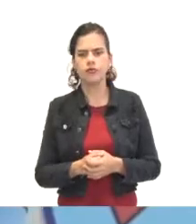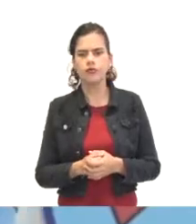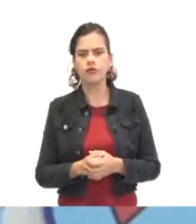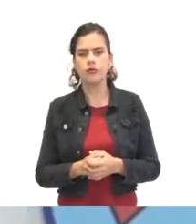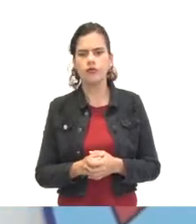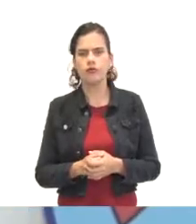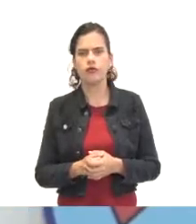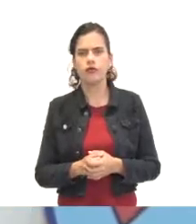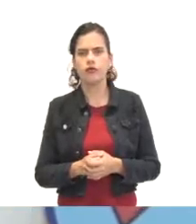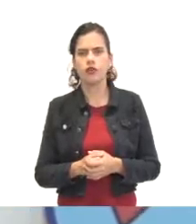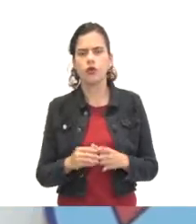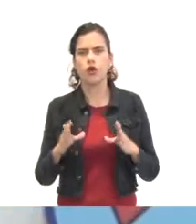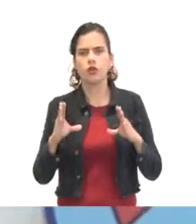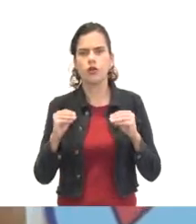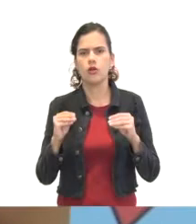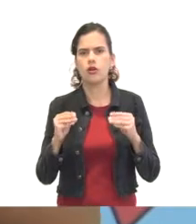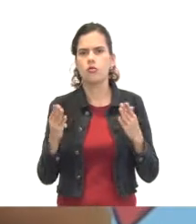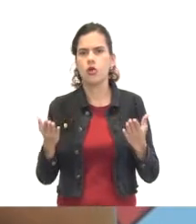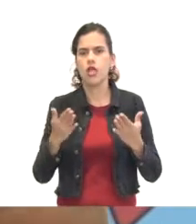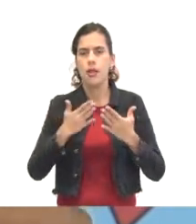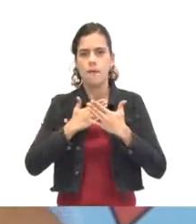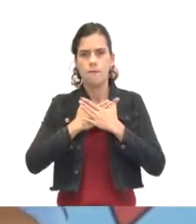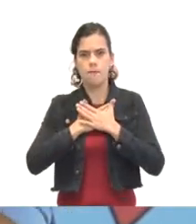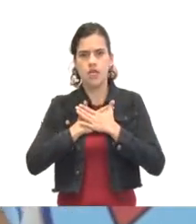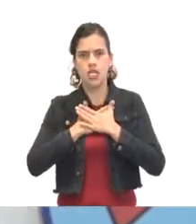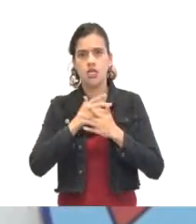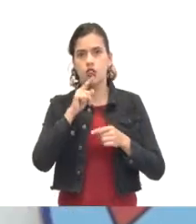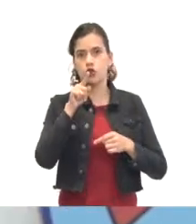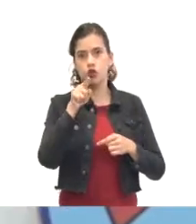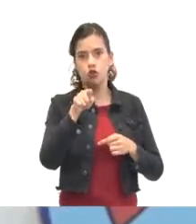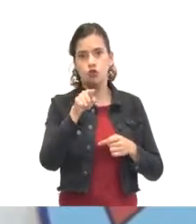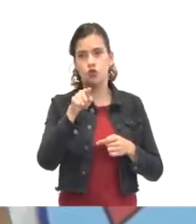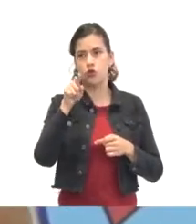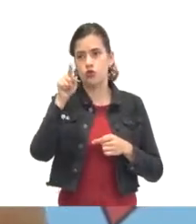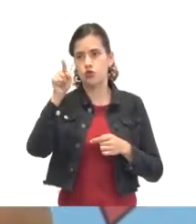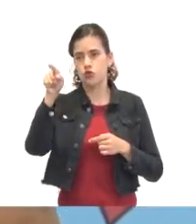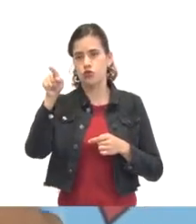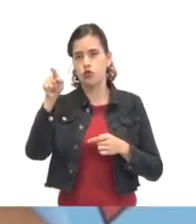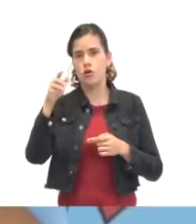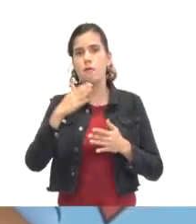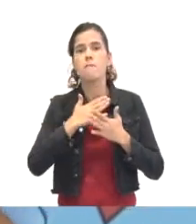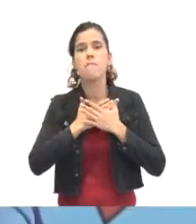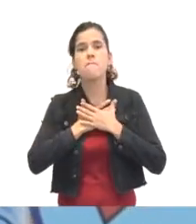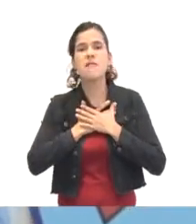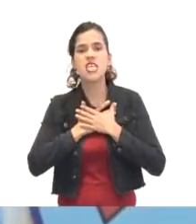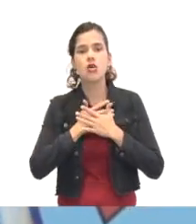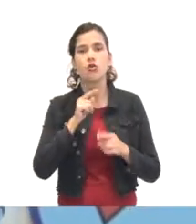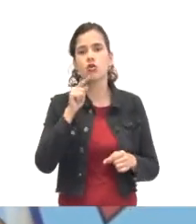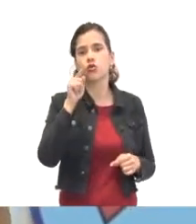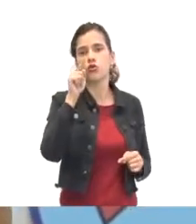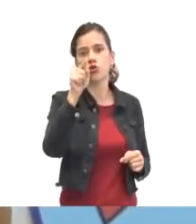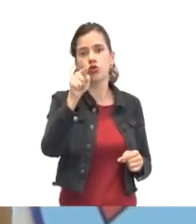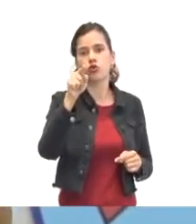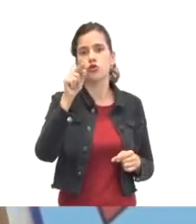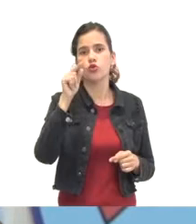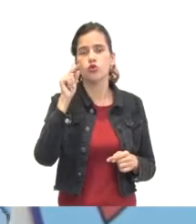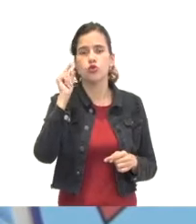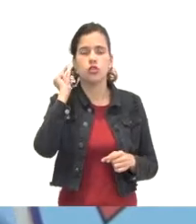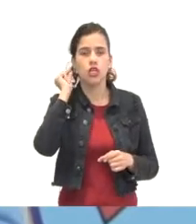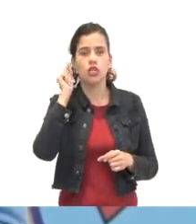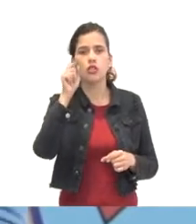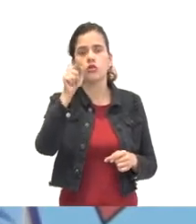es cuando hablamos de mí, tú, su, mío, tuyo, tuya,